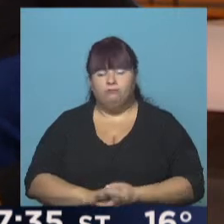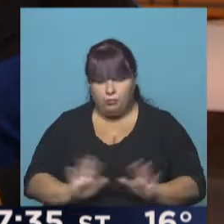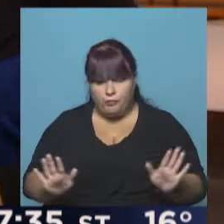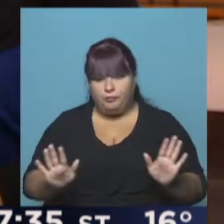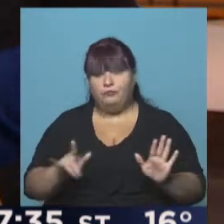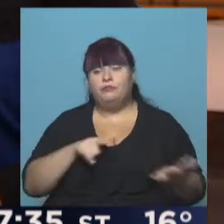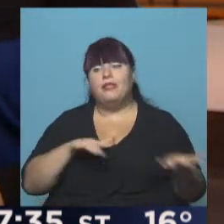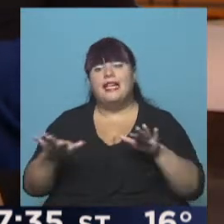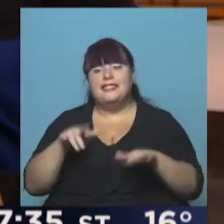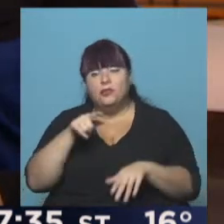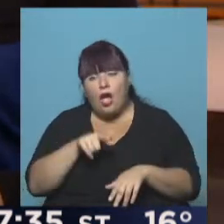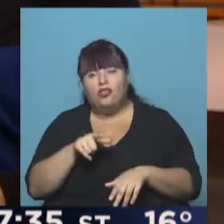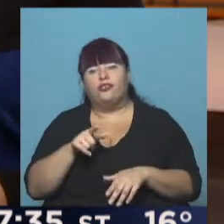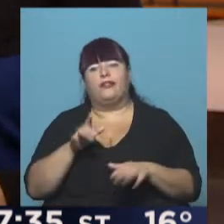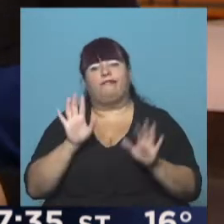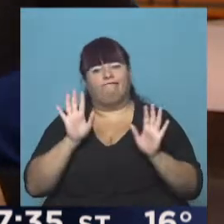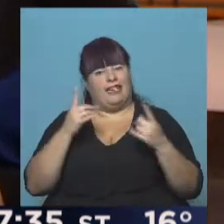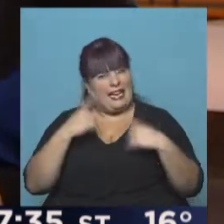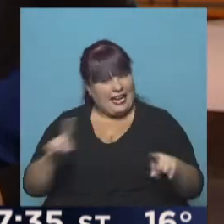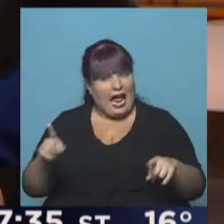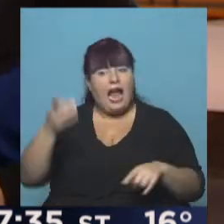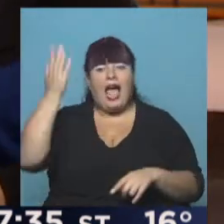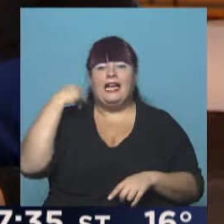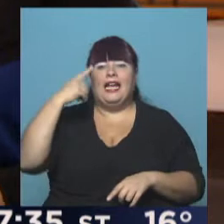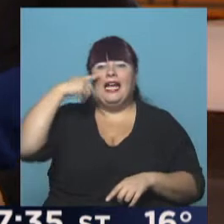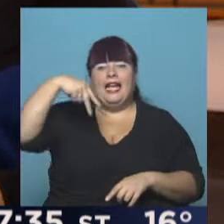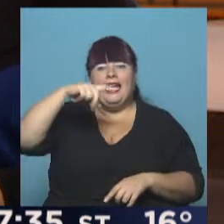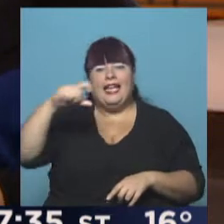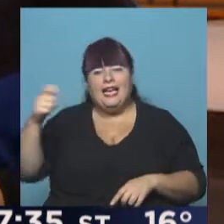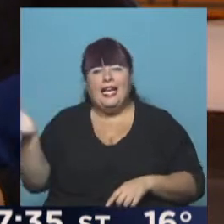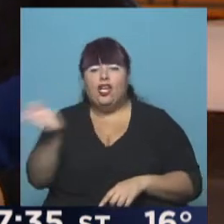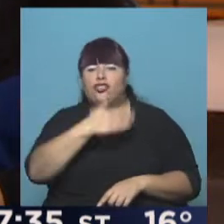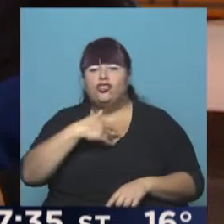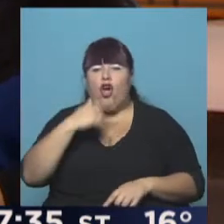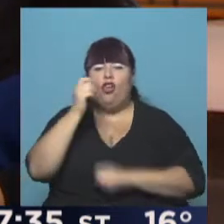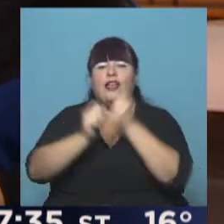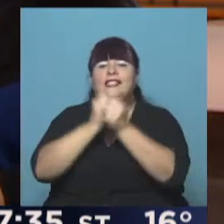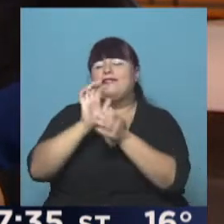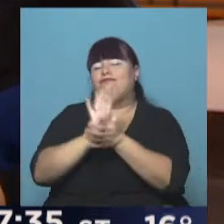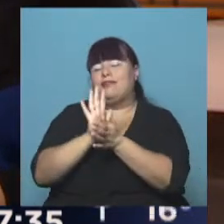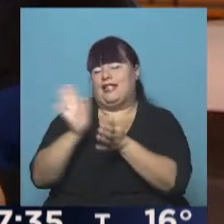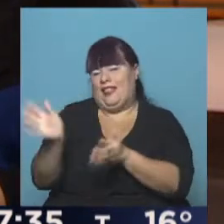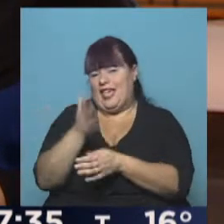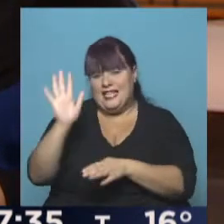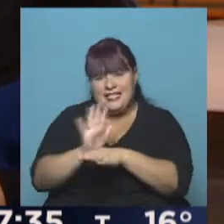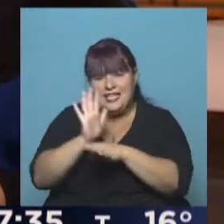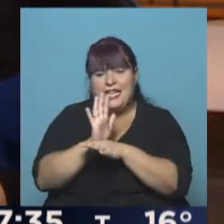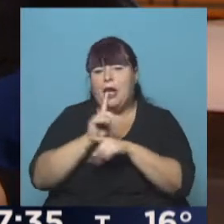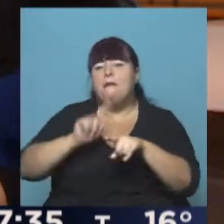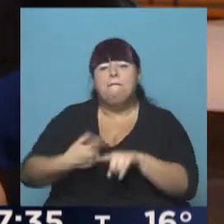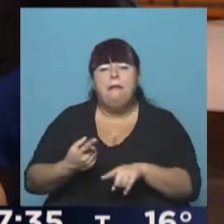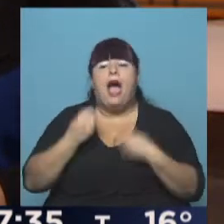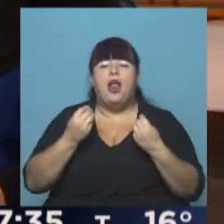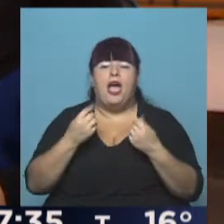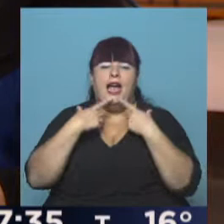Bueno, una situación realmente atípica se ha vivido en el Inca cuando toda una industria, la cinematográfica, se paró para pedir